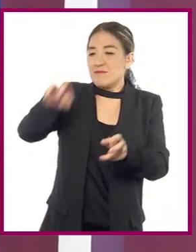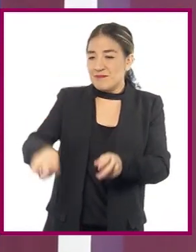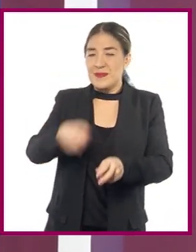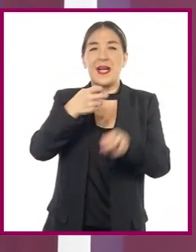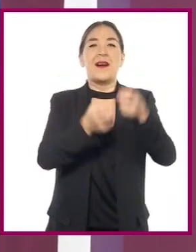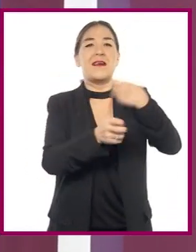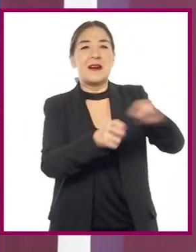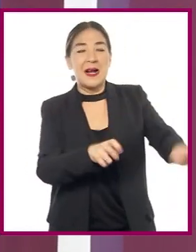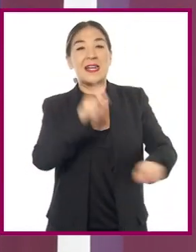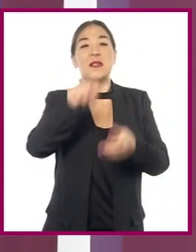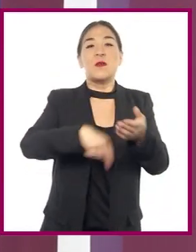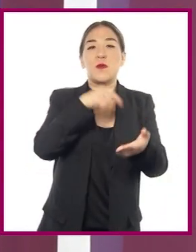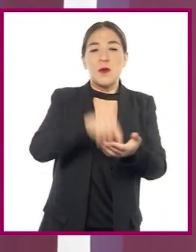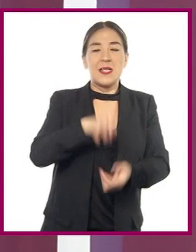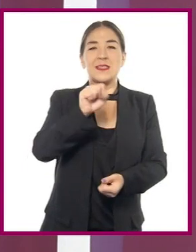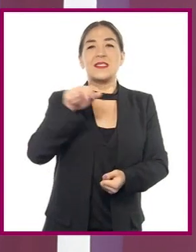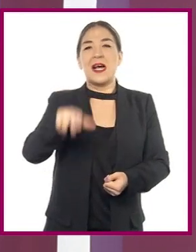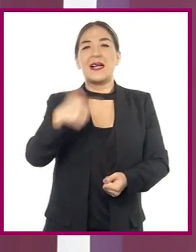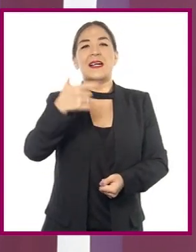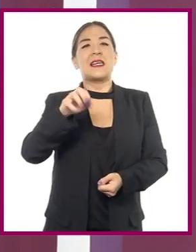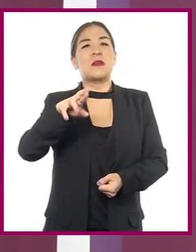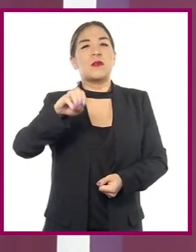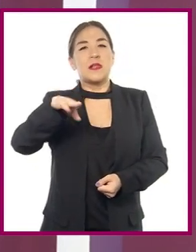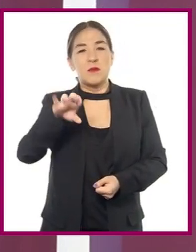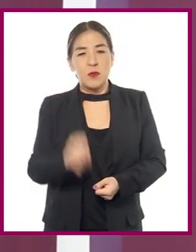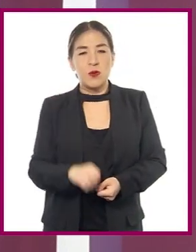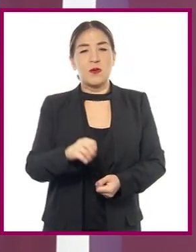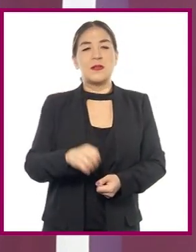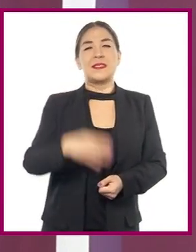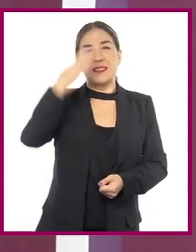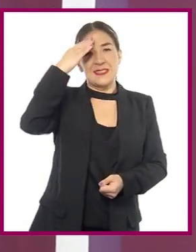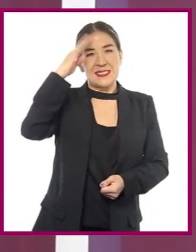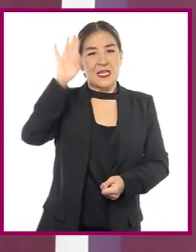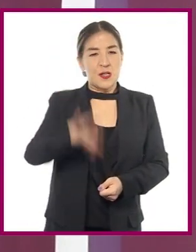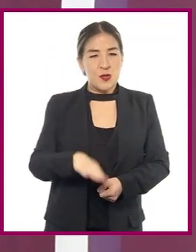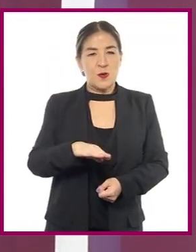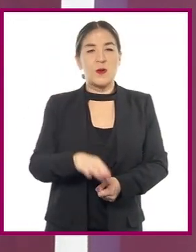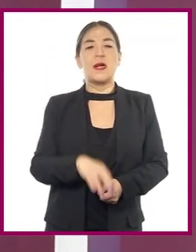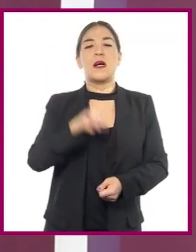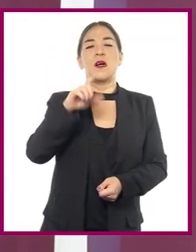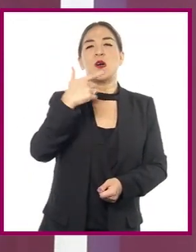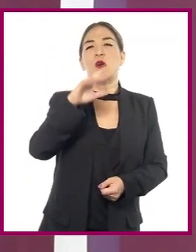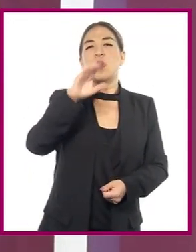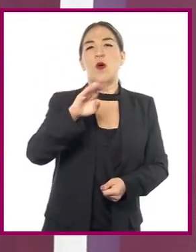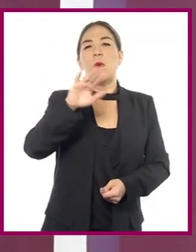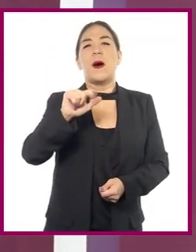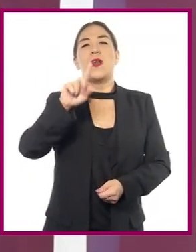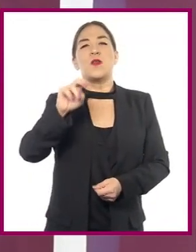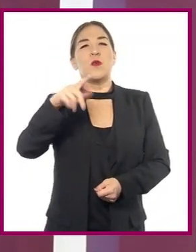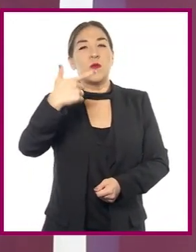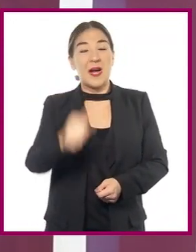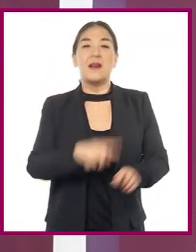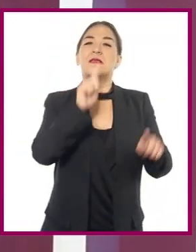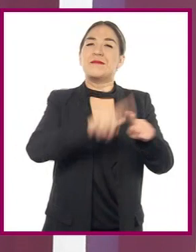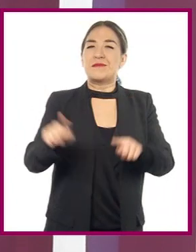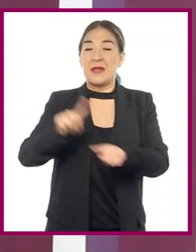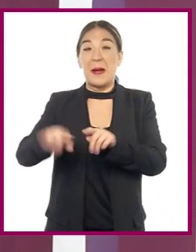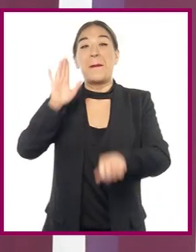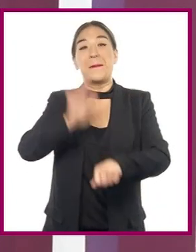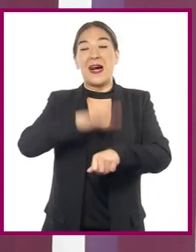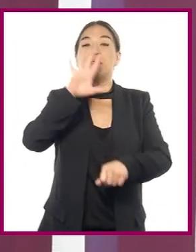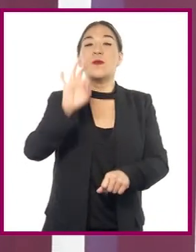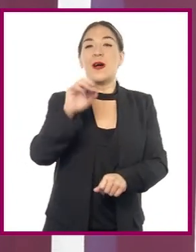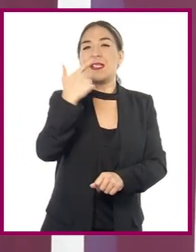Jerónimo, Nuestra Señora de Begoña, Nuestra Señora de Covadonga, entre otras 47